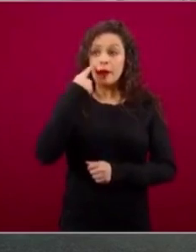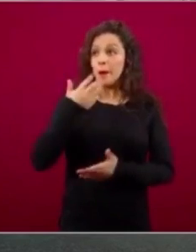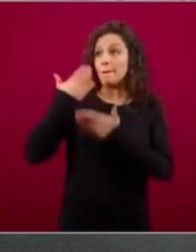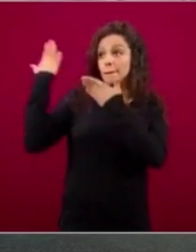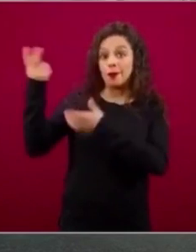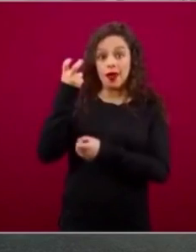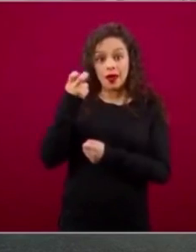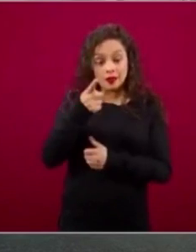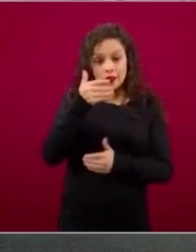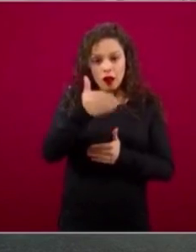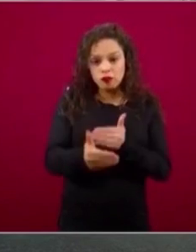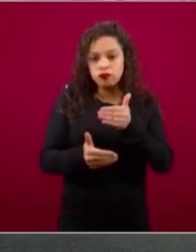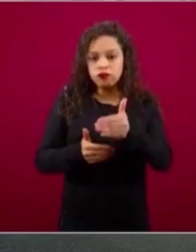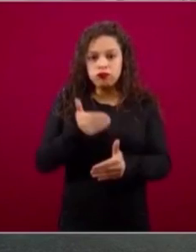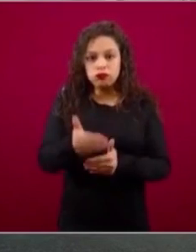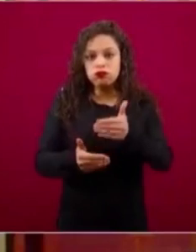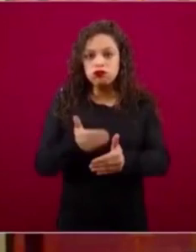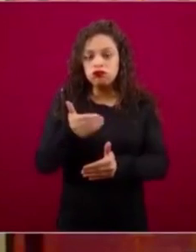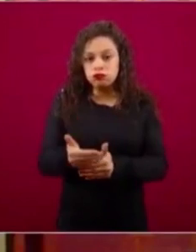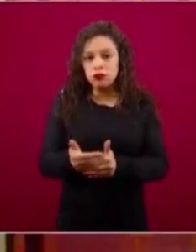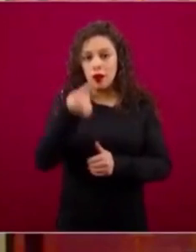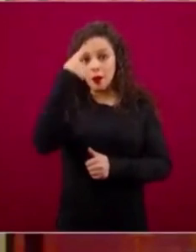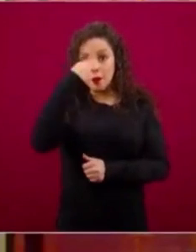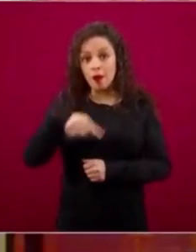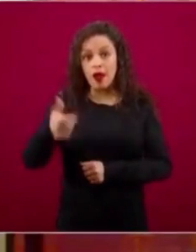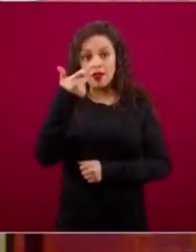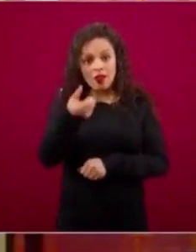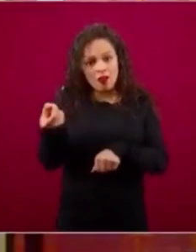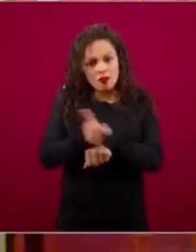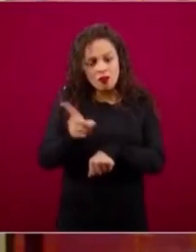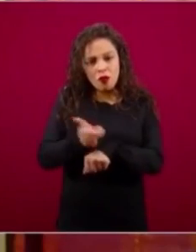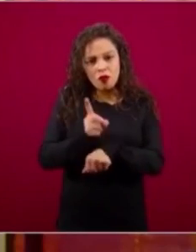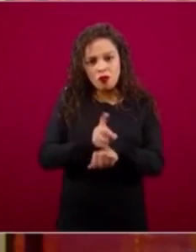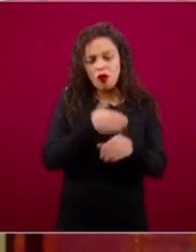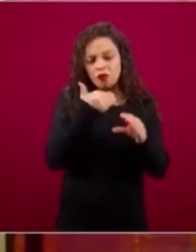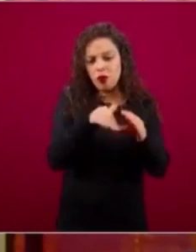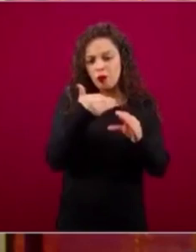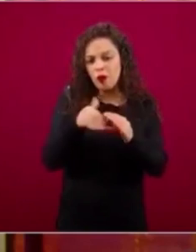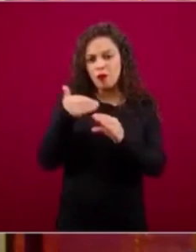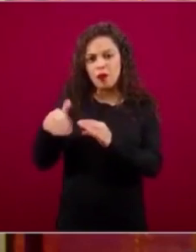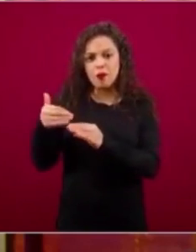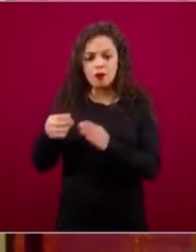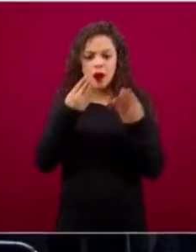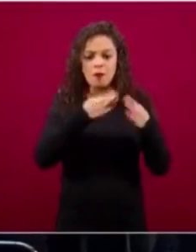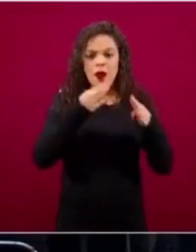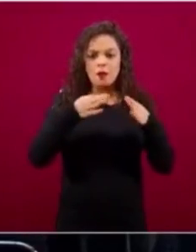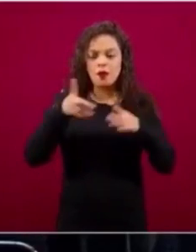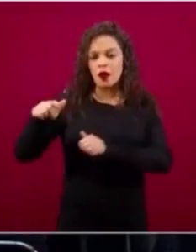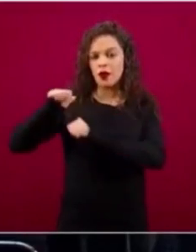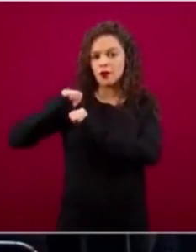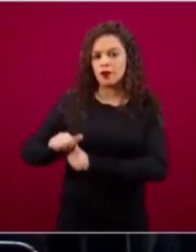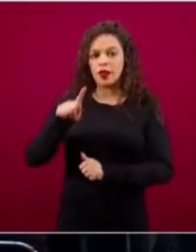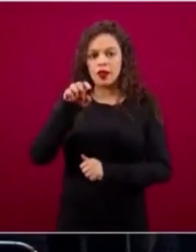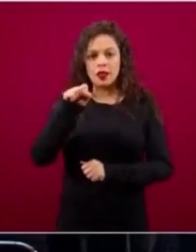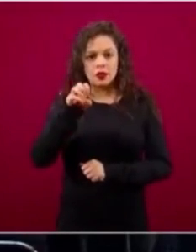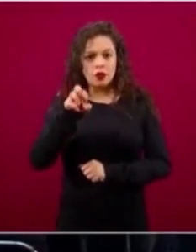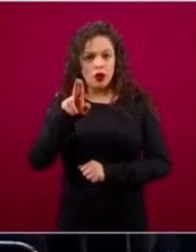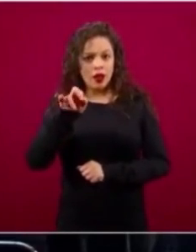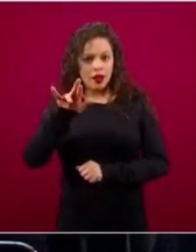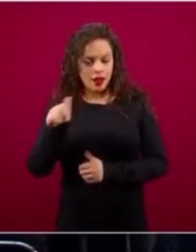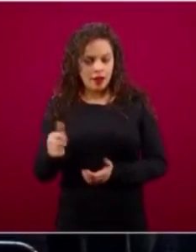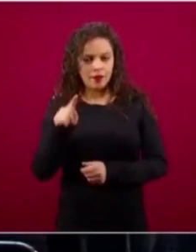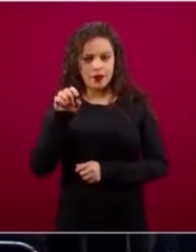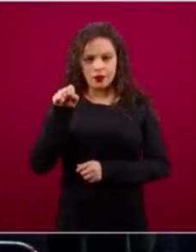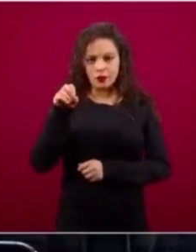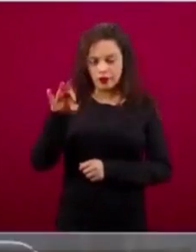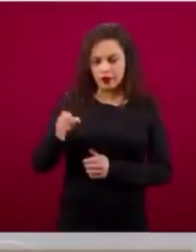como lo lo pueden ver de los depósitos diarios que hace la tesorería y los acumulados estos 120 mil